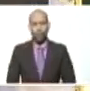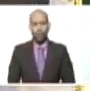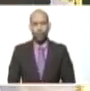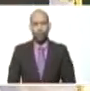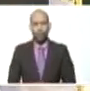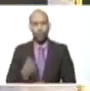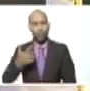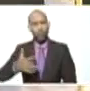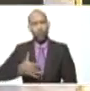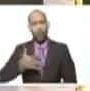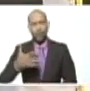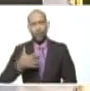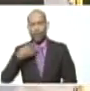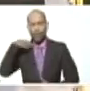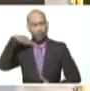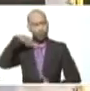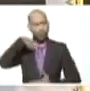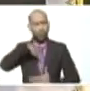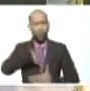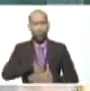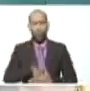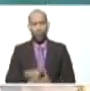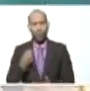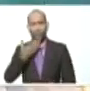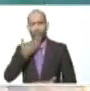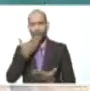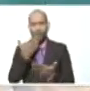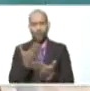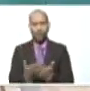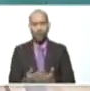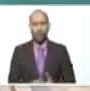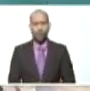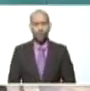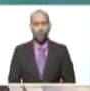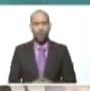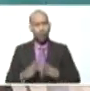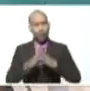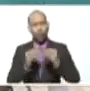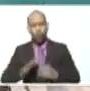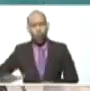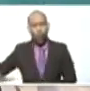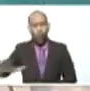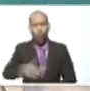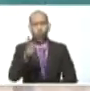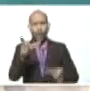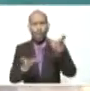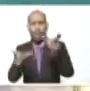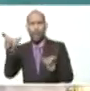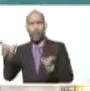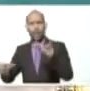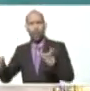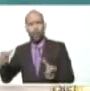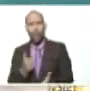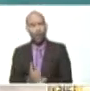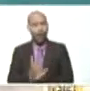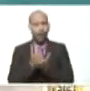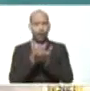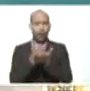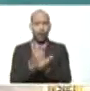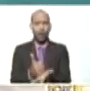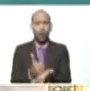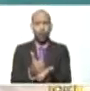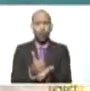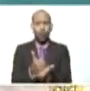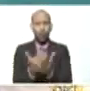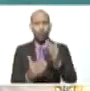Nos sentimos profundamente agradecidos con todas aquellas personas que han contribuido a